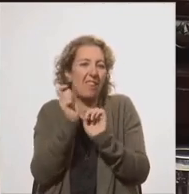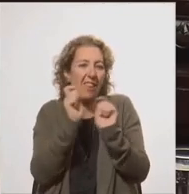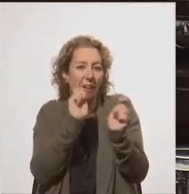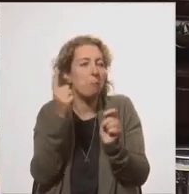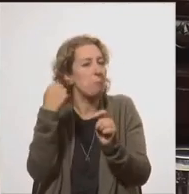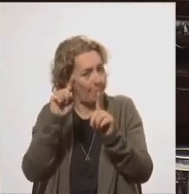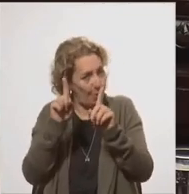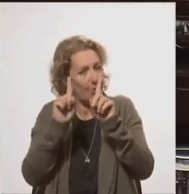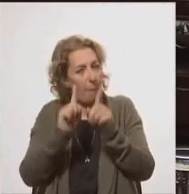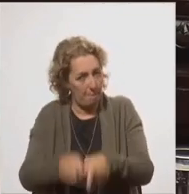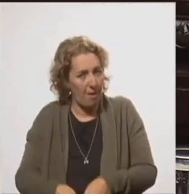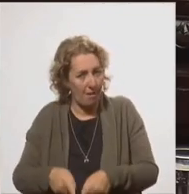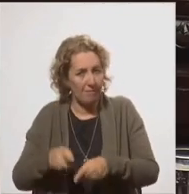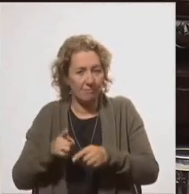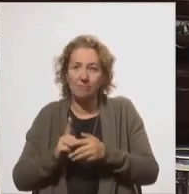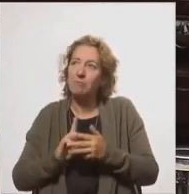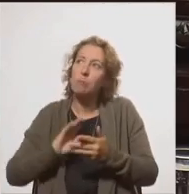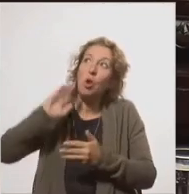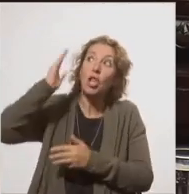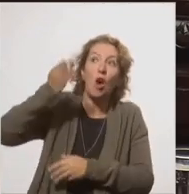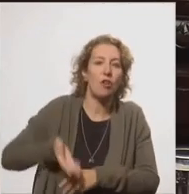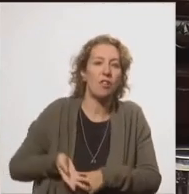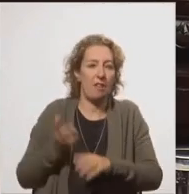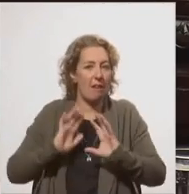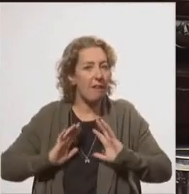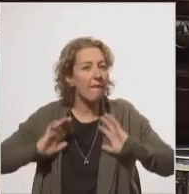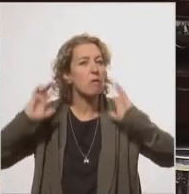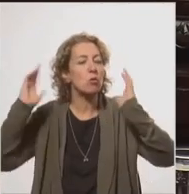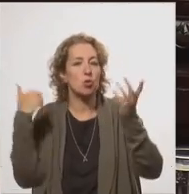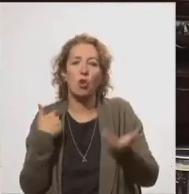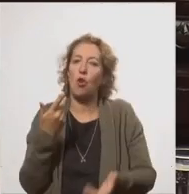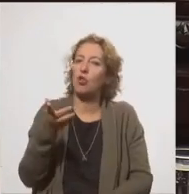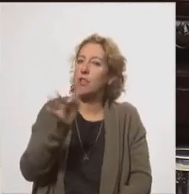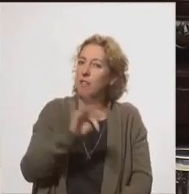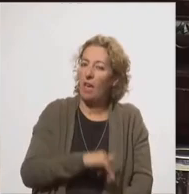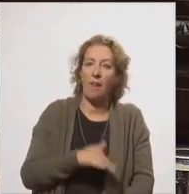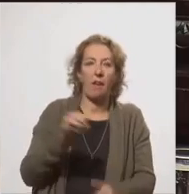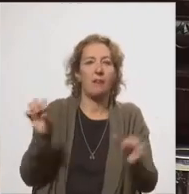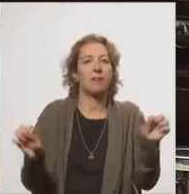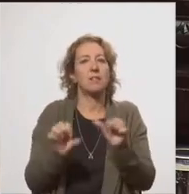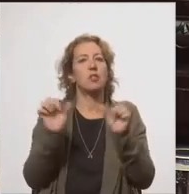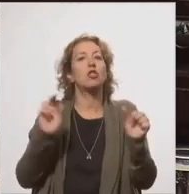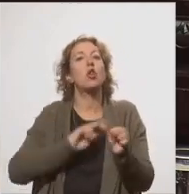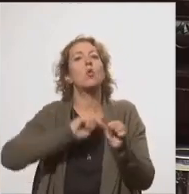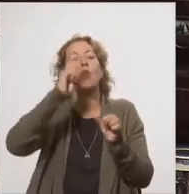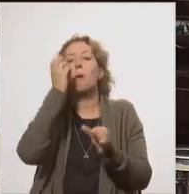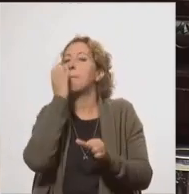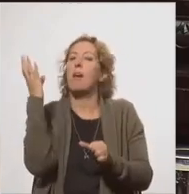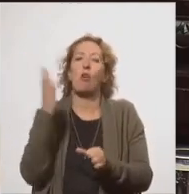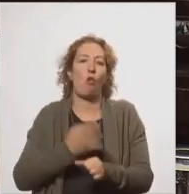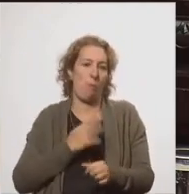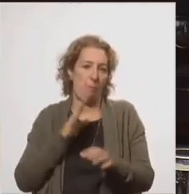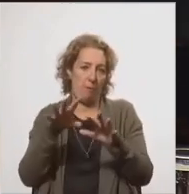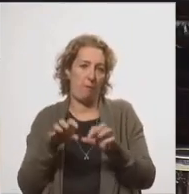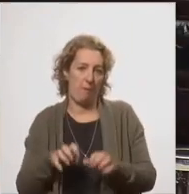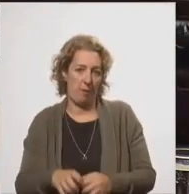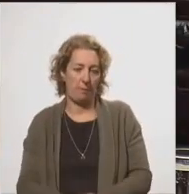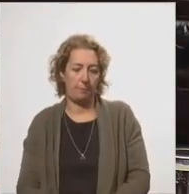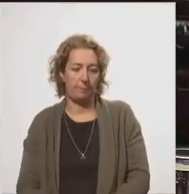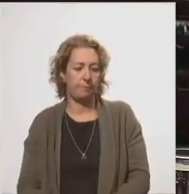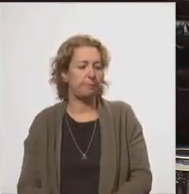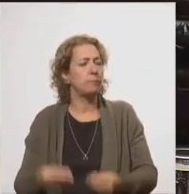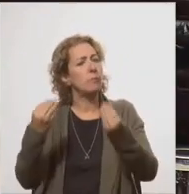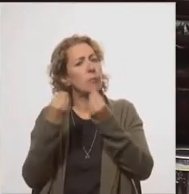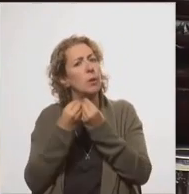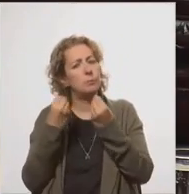protagonizado revoluciones cotidianas y han hecho el Uruguay un mejor lugar para vivir. Son muchas